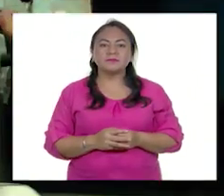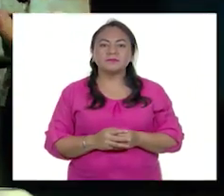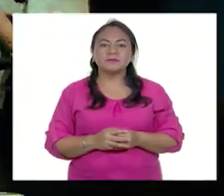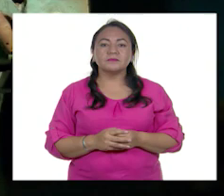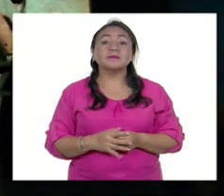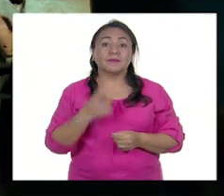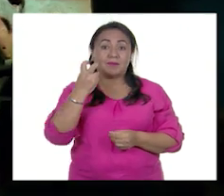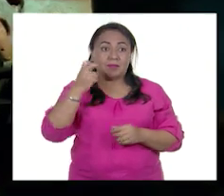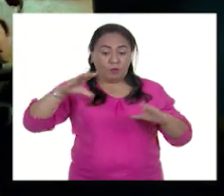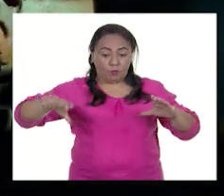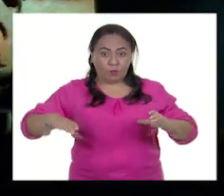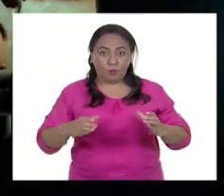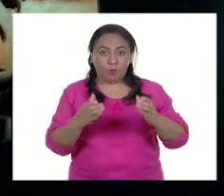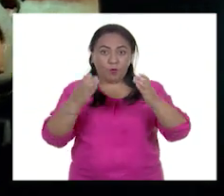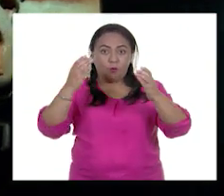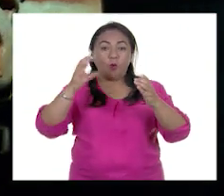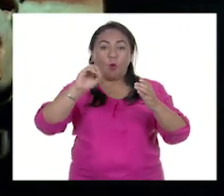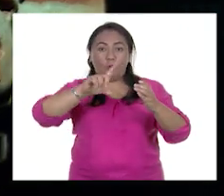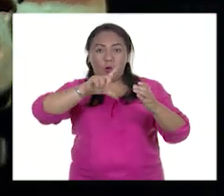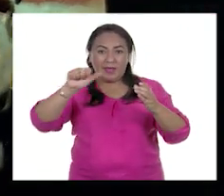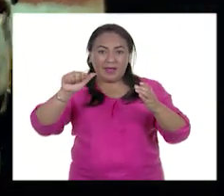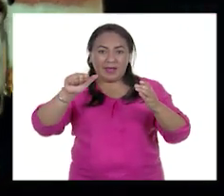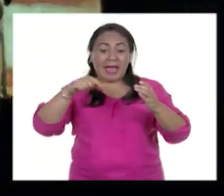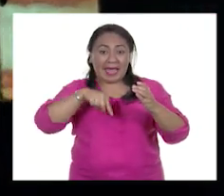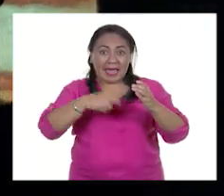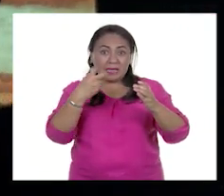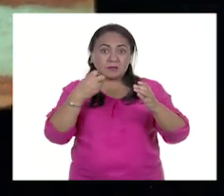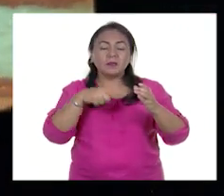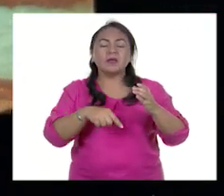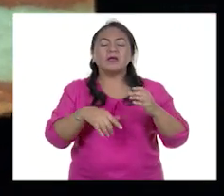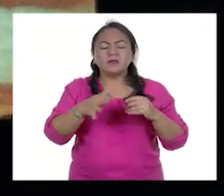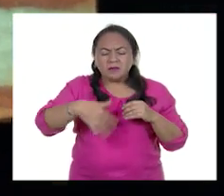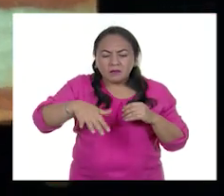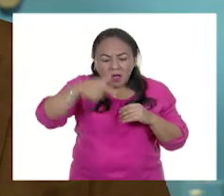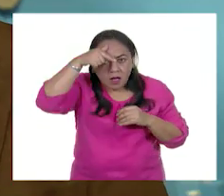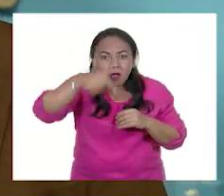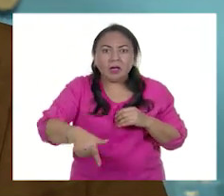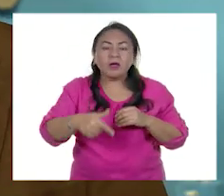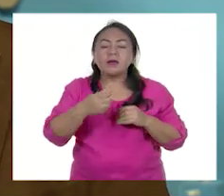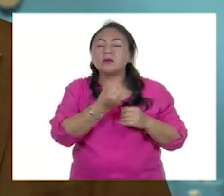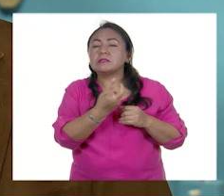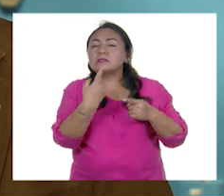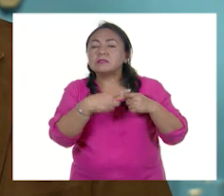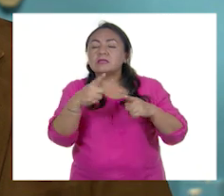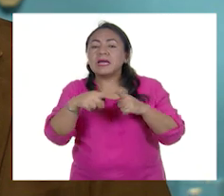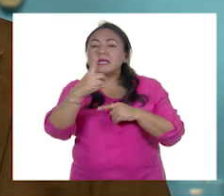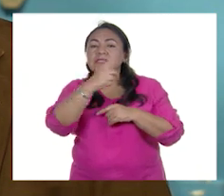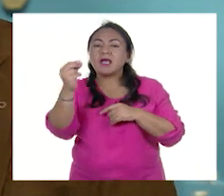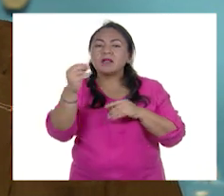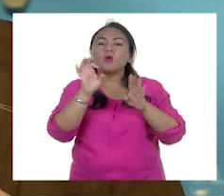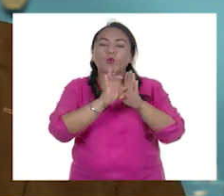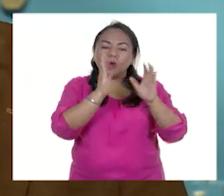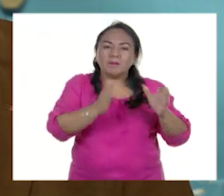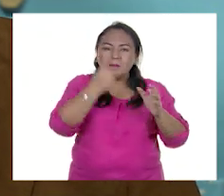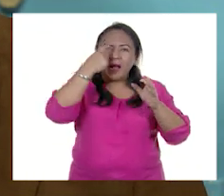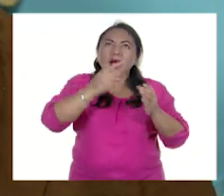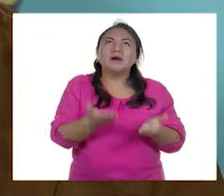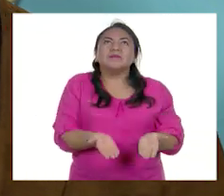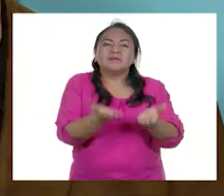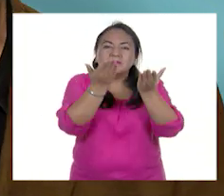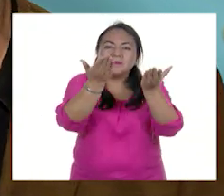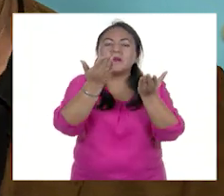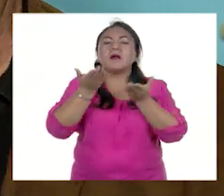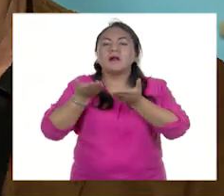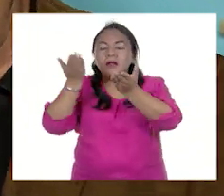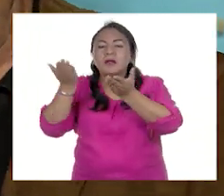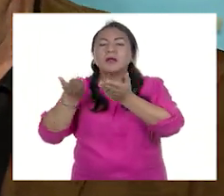Entonces, esta olla se encontró en una de las más de 100 ofrendas que se encontraron en Templo Mayor, de las cuales se